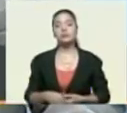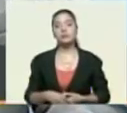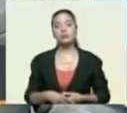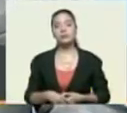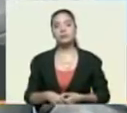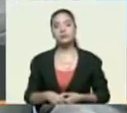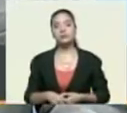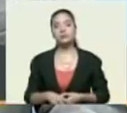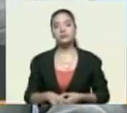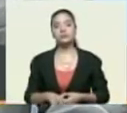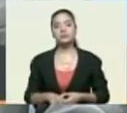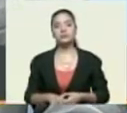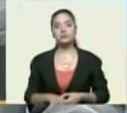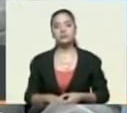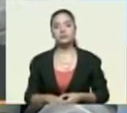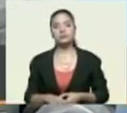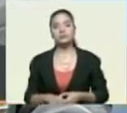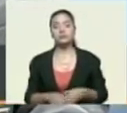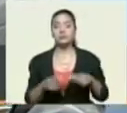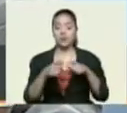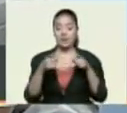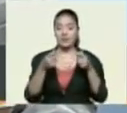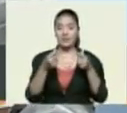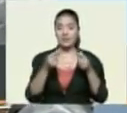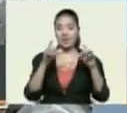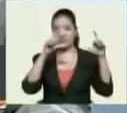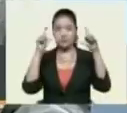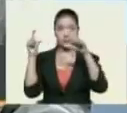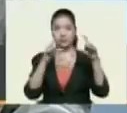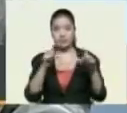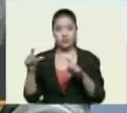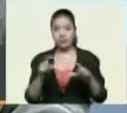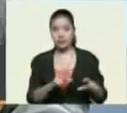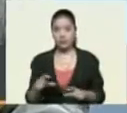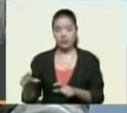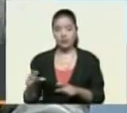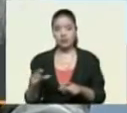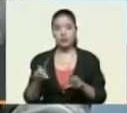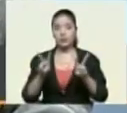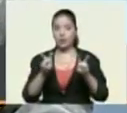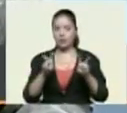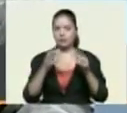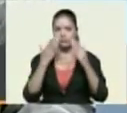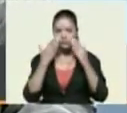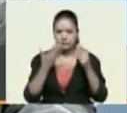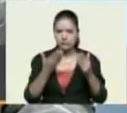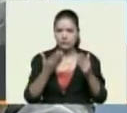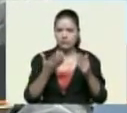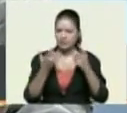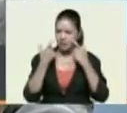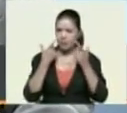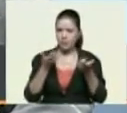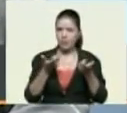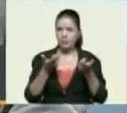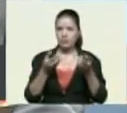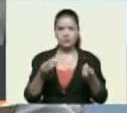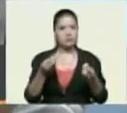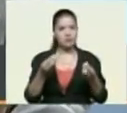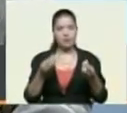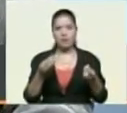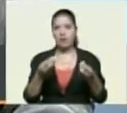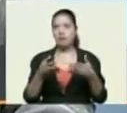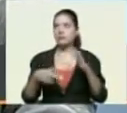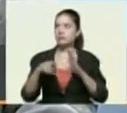o al tráfico de billetes del nuevo cono monetario. Estamos viendo este fenómeno, cómo se